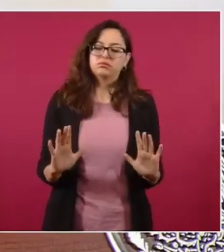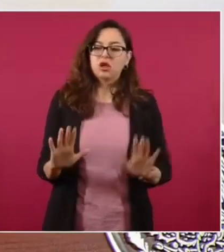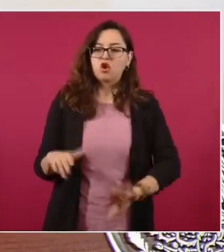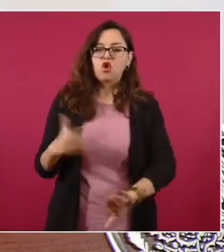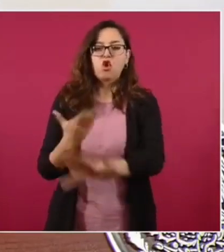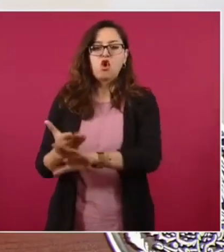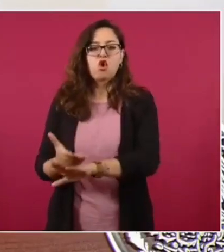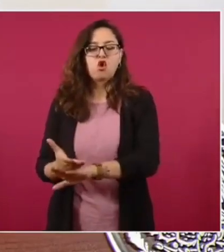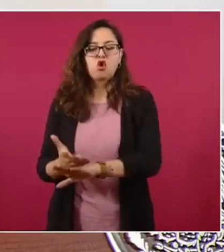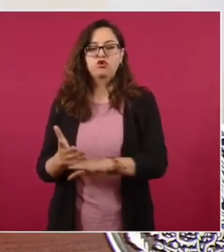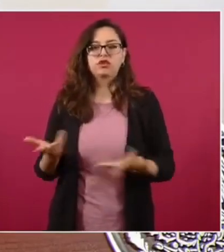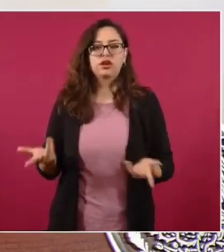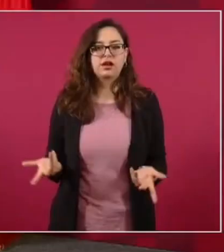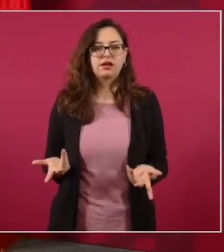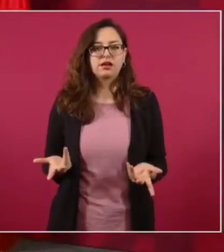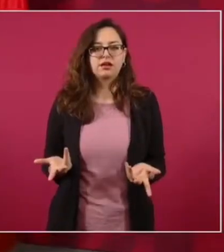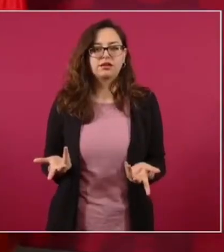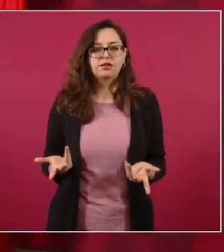se haga un bloqueo